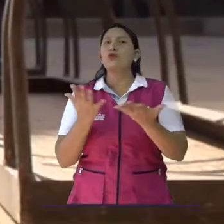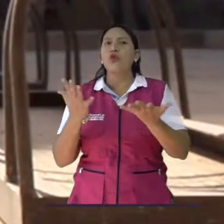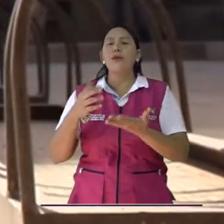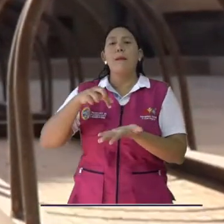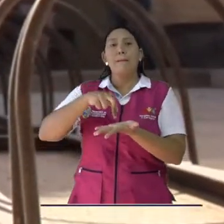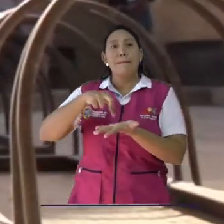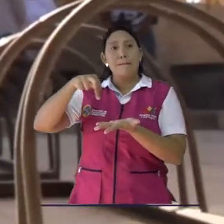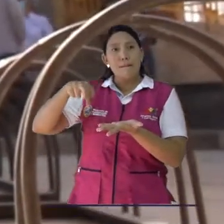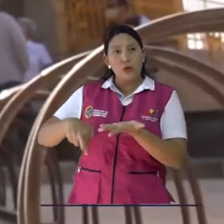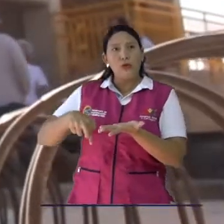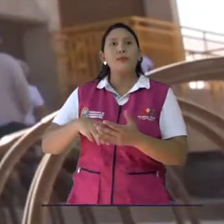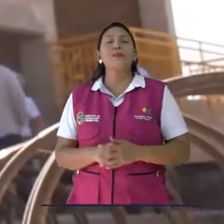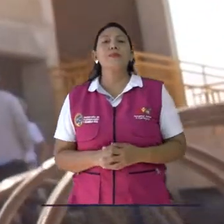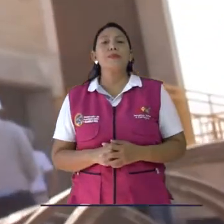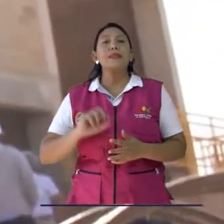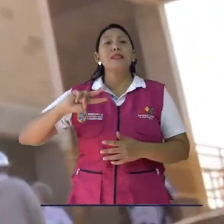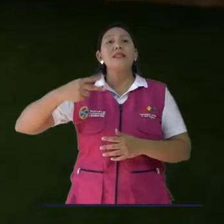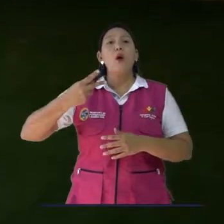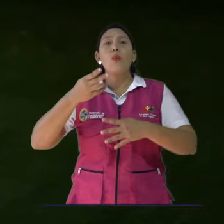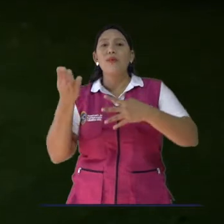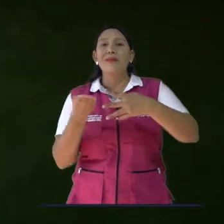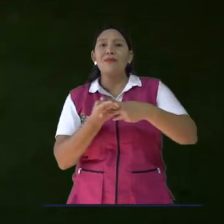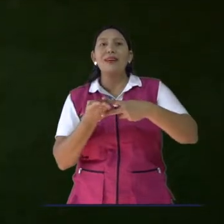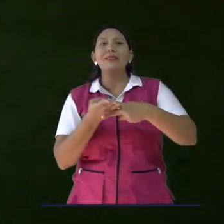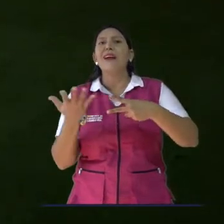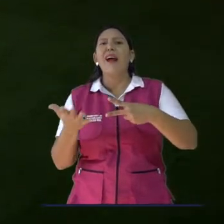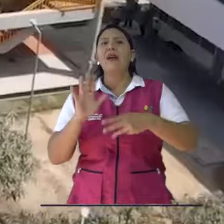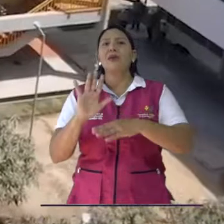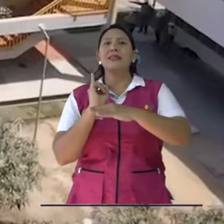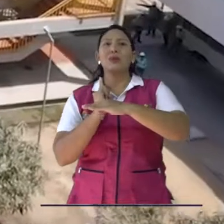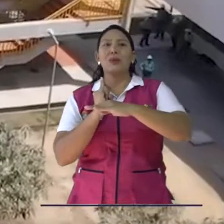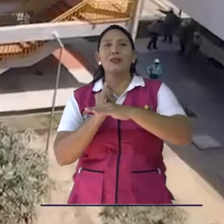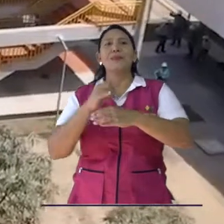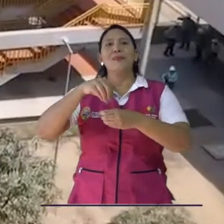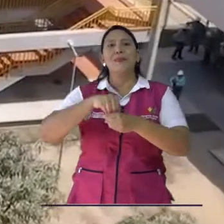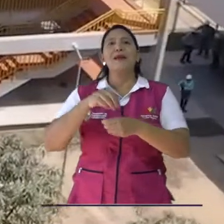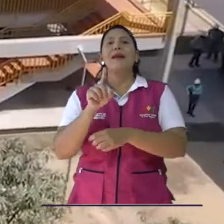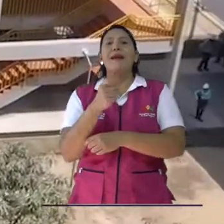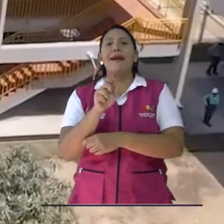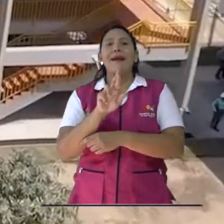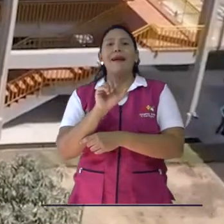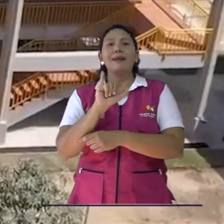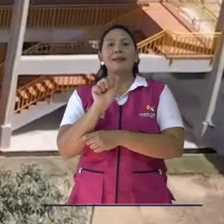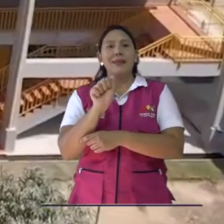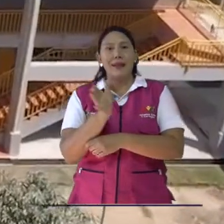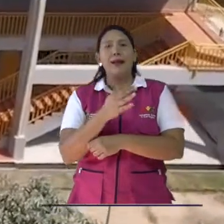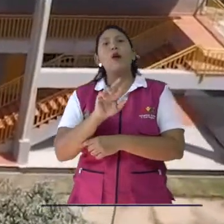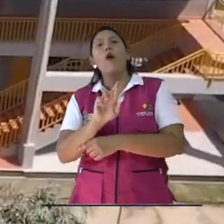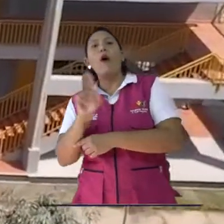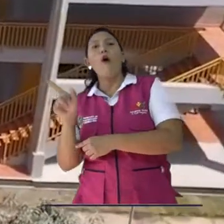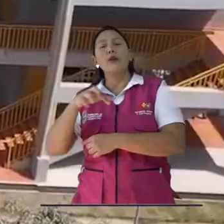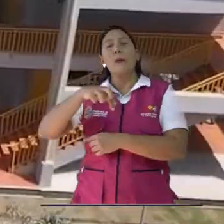educativa: la Institución Educativa Politécnico del Pozón, las segundas fases de la Institución Educativa